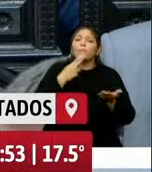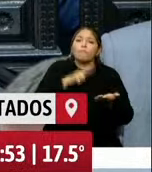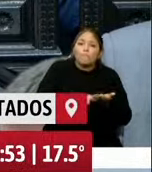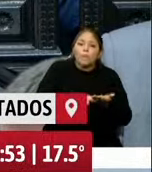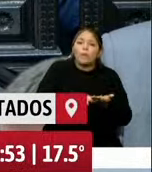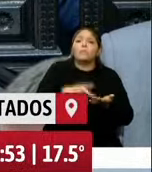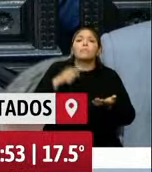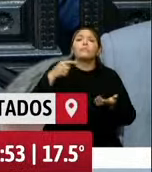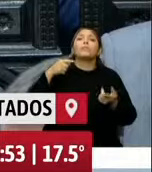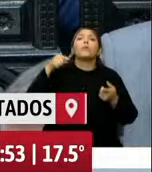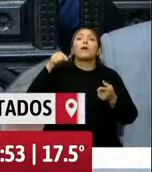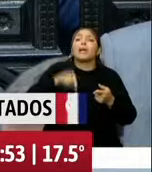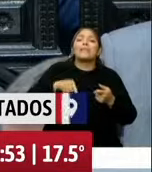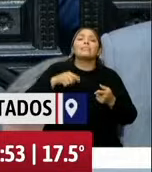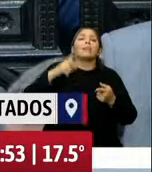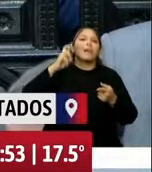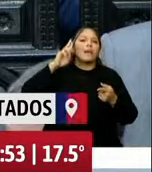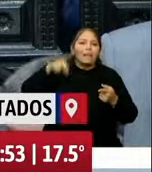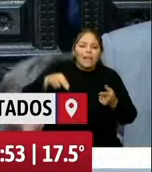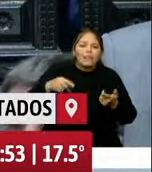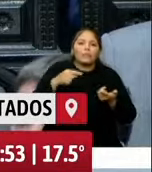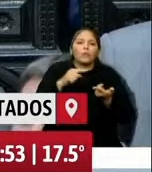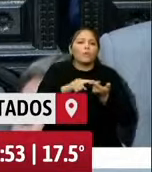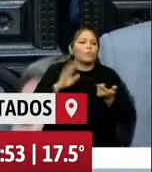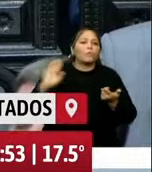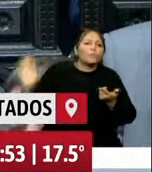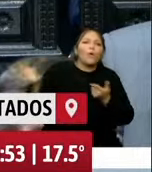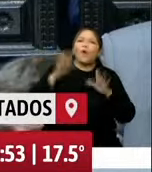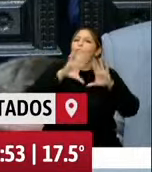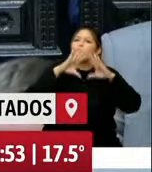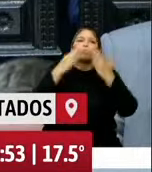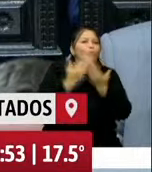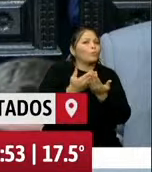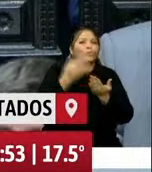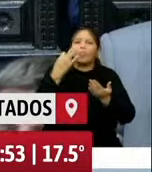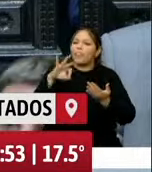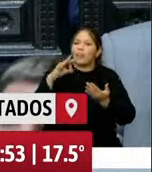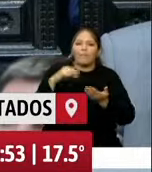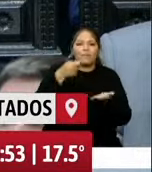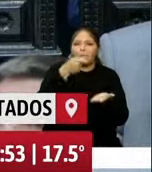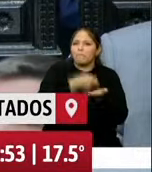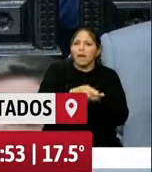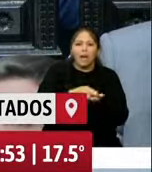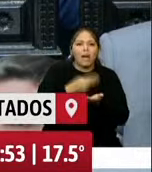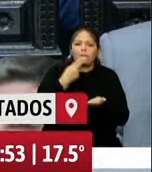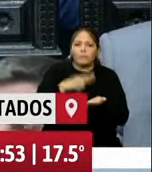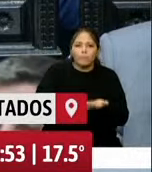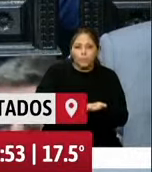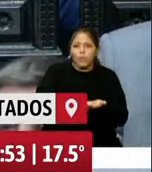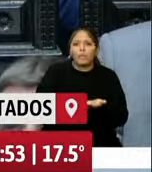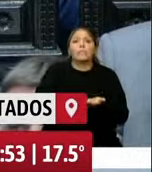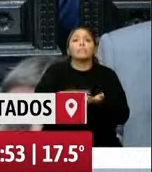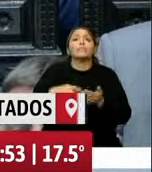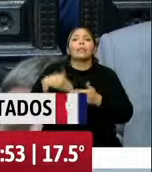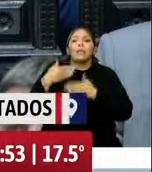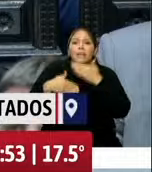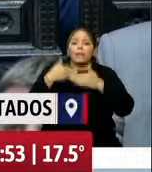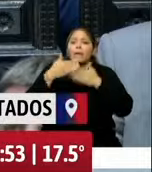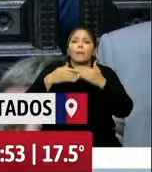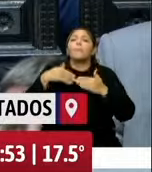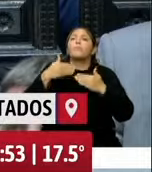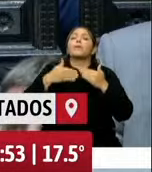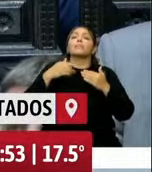la economía se me está complicando no llego a fin de mes bueno Está tratando de transmitir esa esperanza mi ley y al mismo tiempo